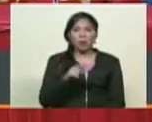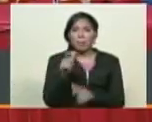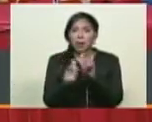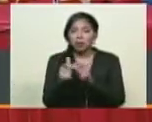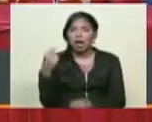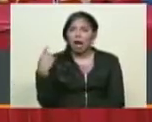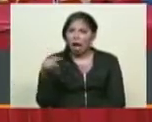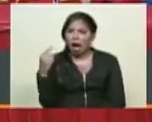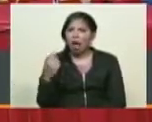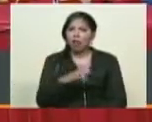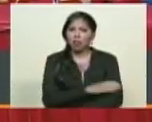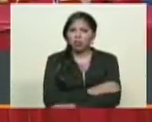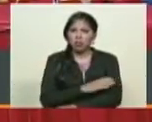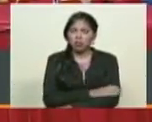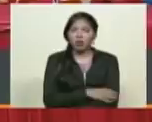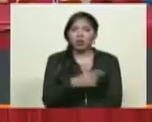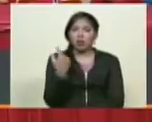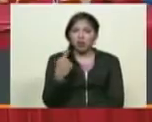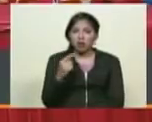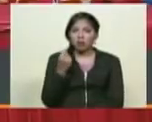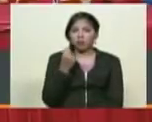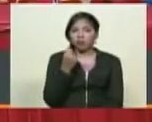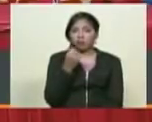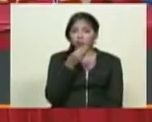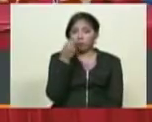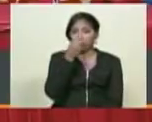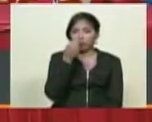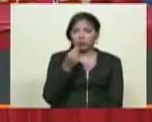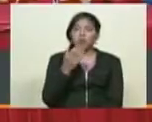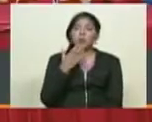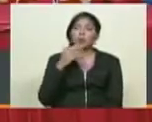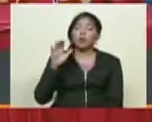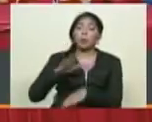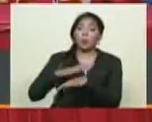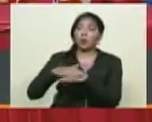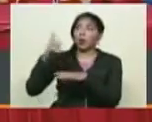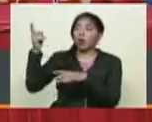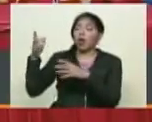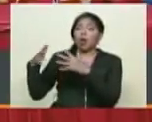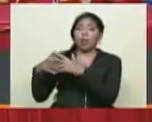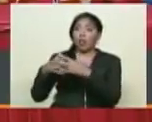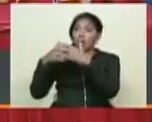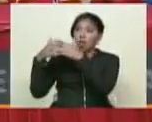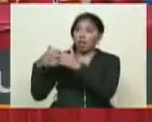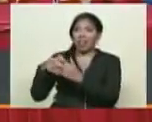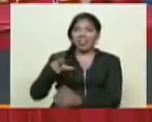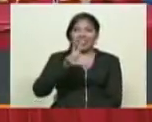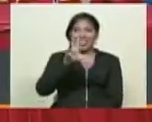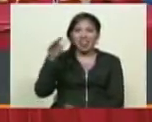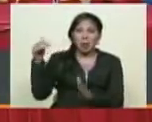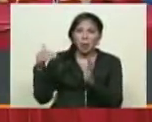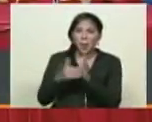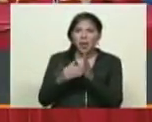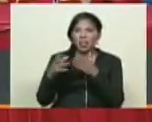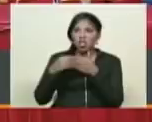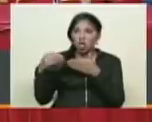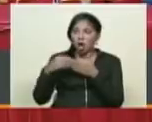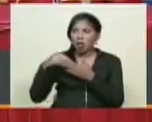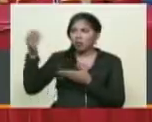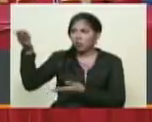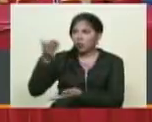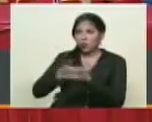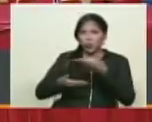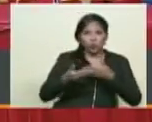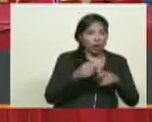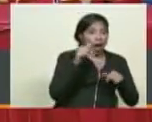porque a ellos en verdad no le afecta la guerra económica, porque ellos les mandan 3 mil dólares desde afuera, lo convierten en bolívares, es un realero, gracias a la guerra que ellos tienen contra